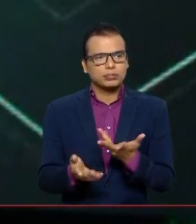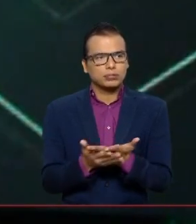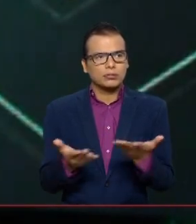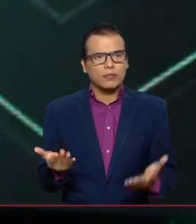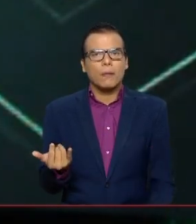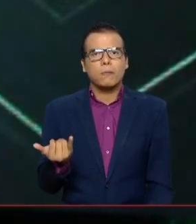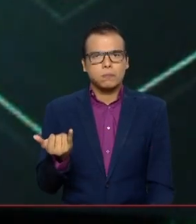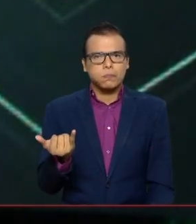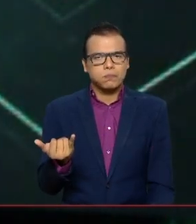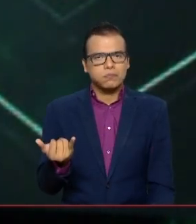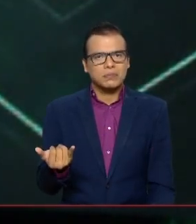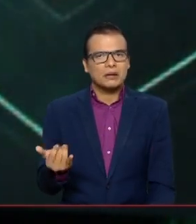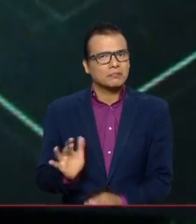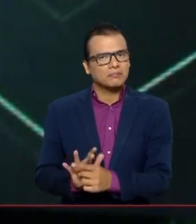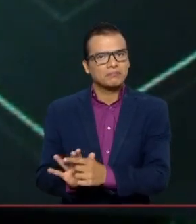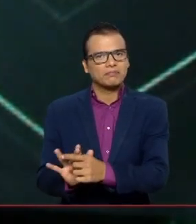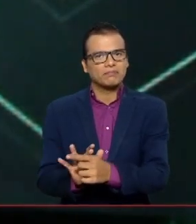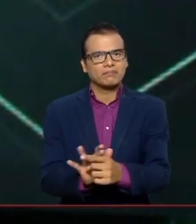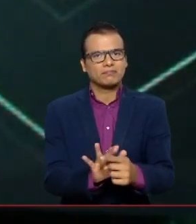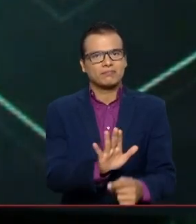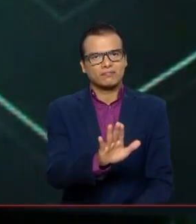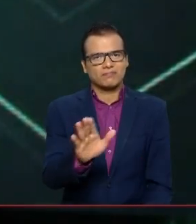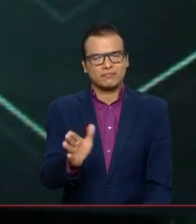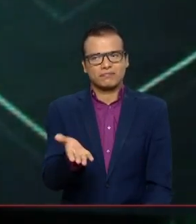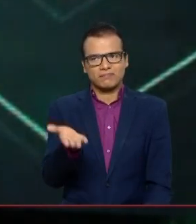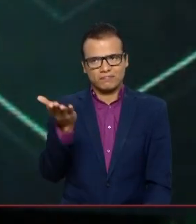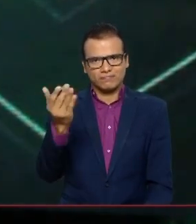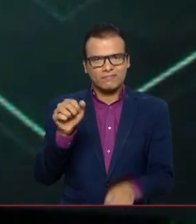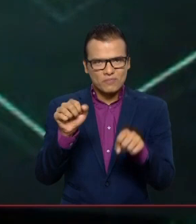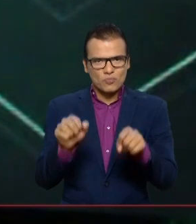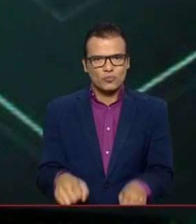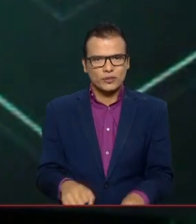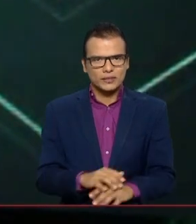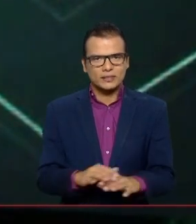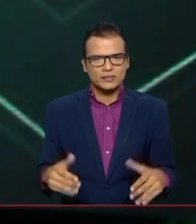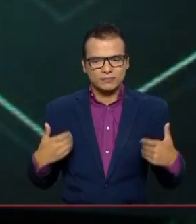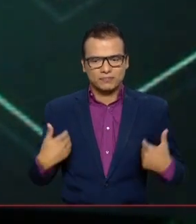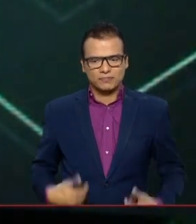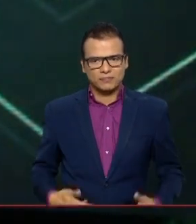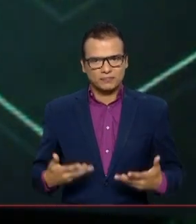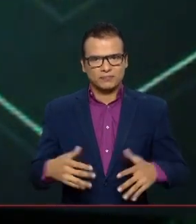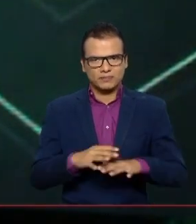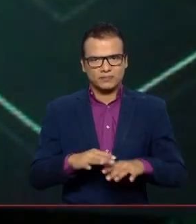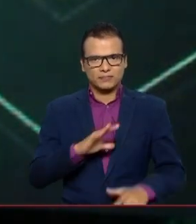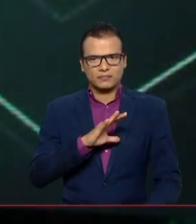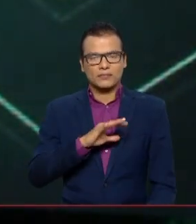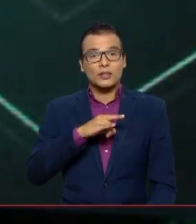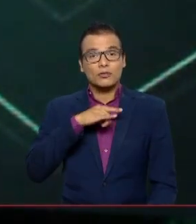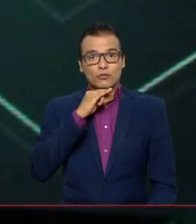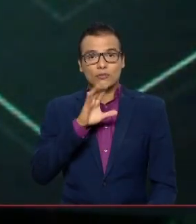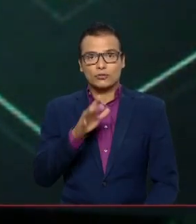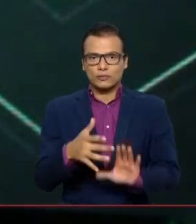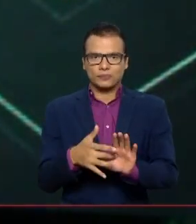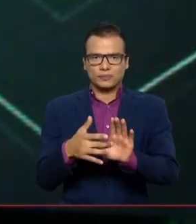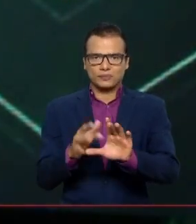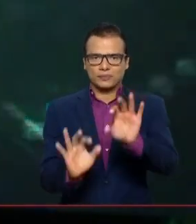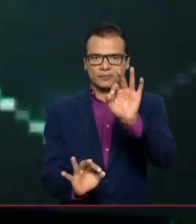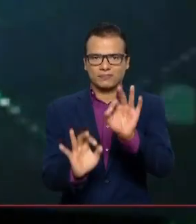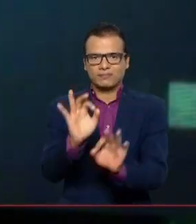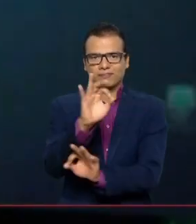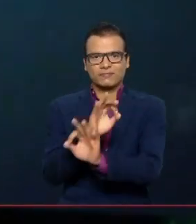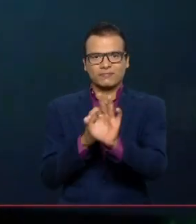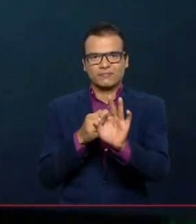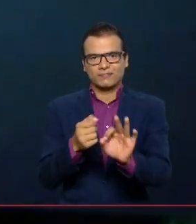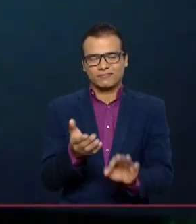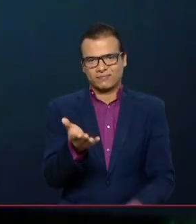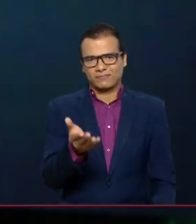por ustedes pueden tener disponible información desde Jumbo cauca Jefferson Bolívar telepacífico noticias la